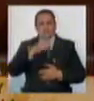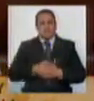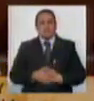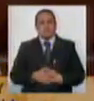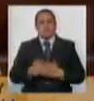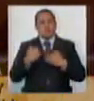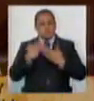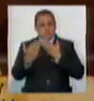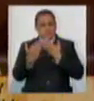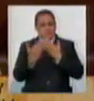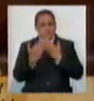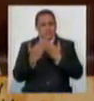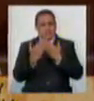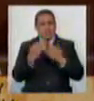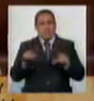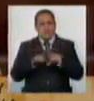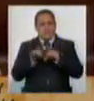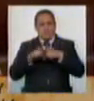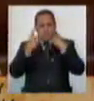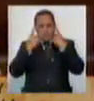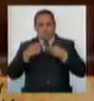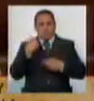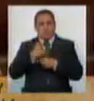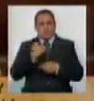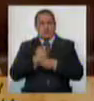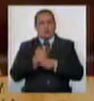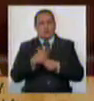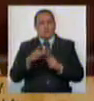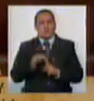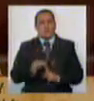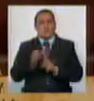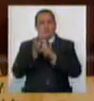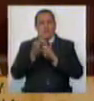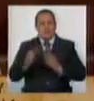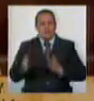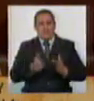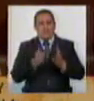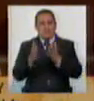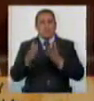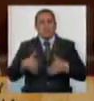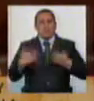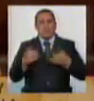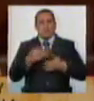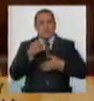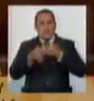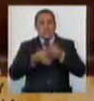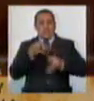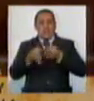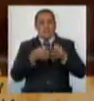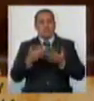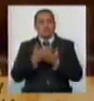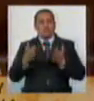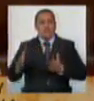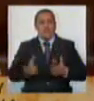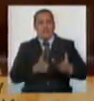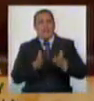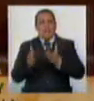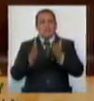Nos acercamos rápidamente a esta meta. Entre las principales carreteras podemos mencionar la